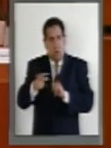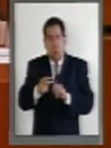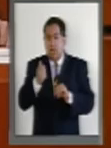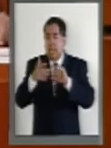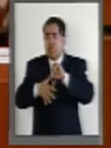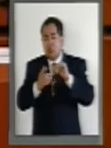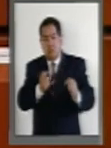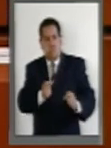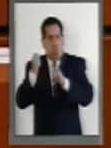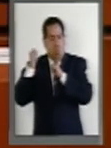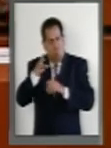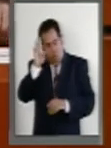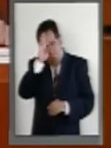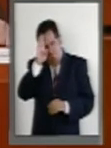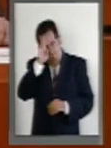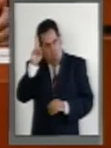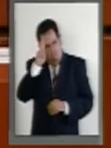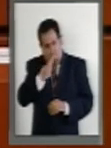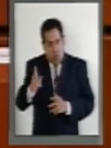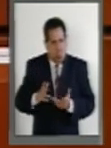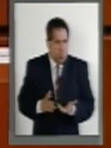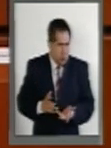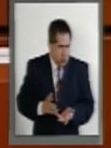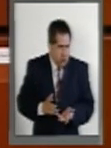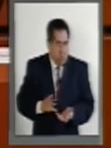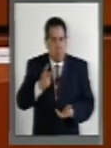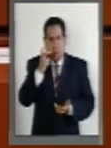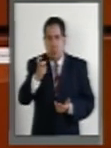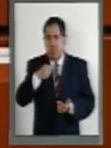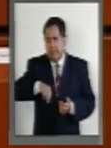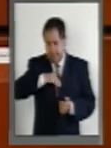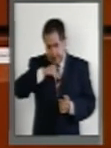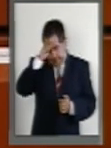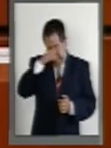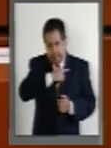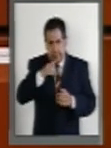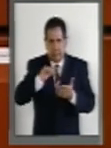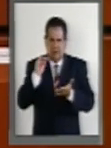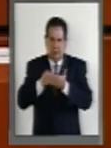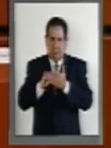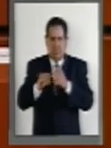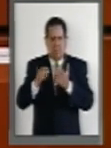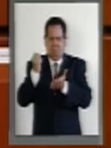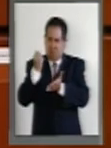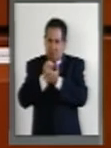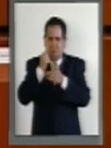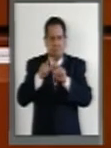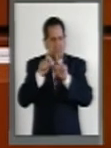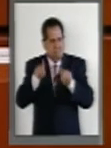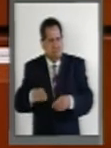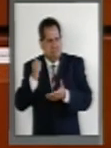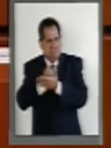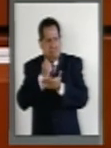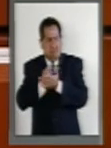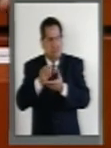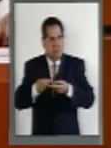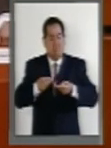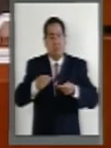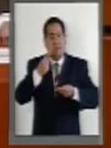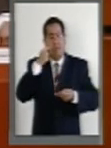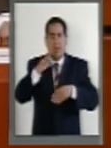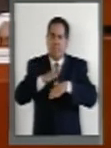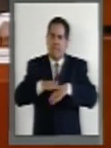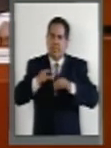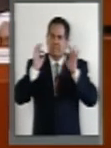latinos. Por eso, compañeros, habría que establecer un documento y una serie de documentos que enderezcan la